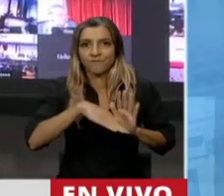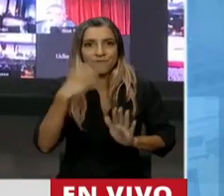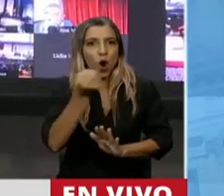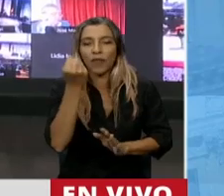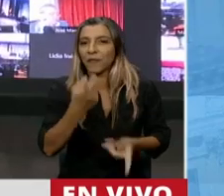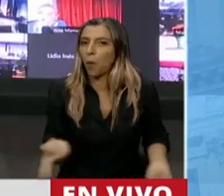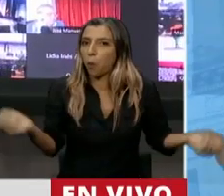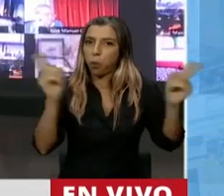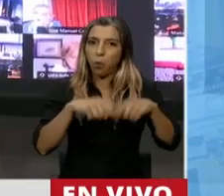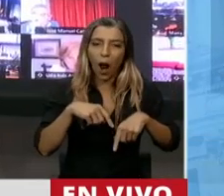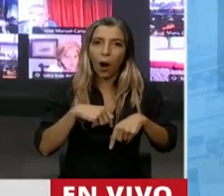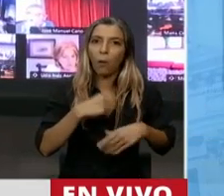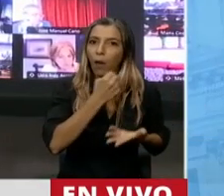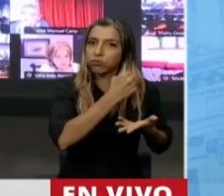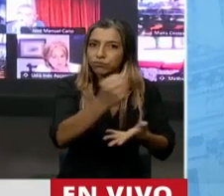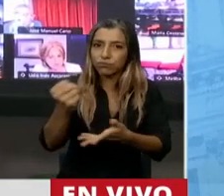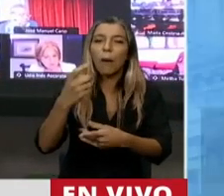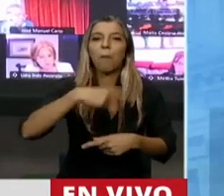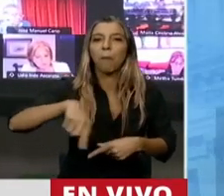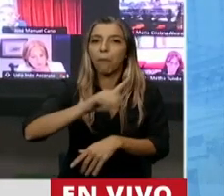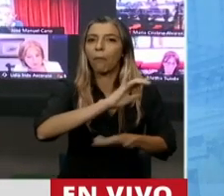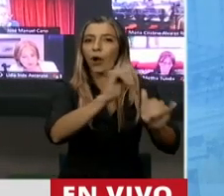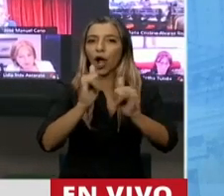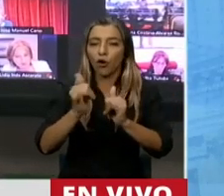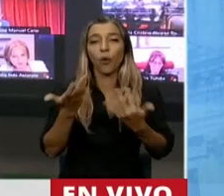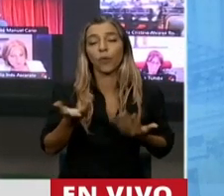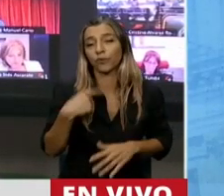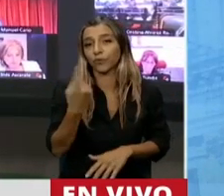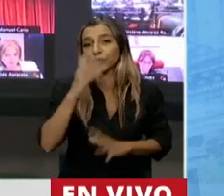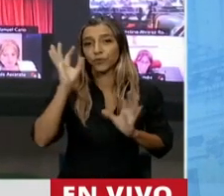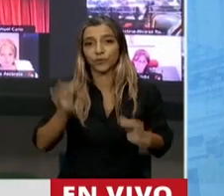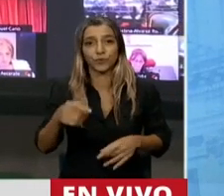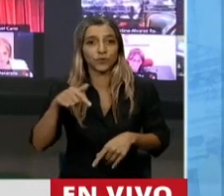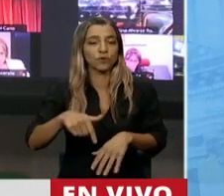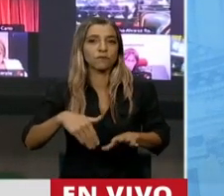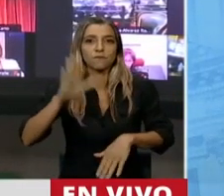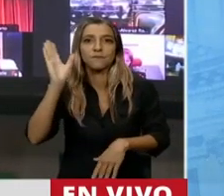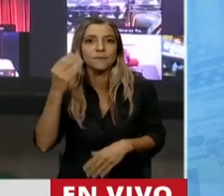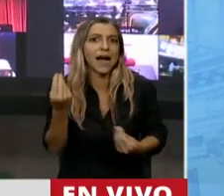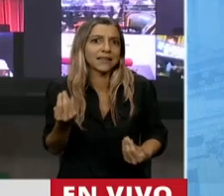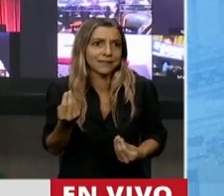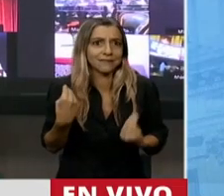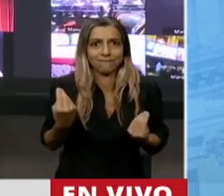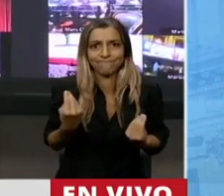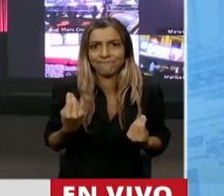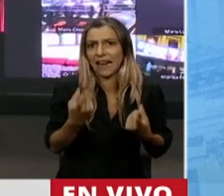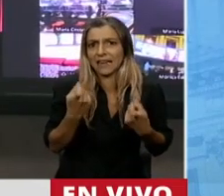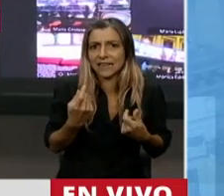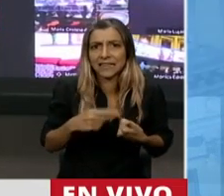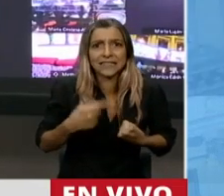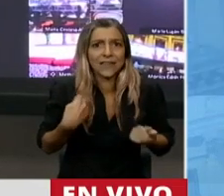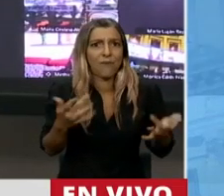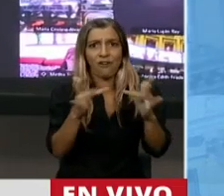estos momentos, justamente donde la falta de insumos tecnológicos y de